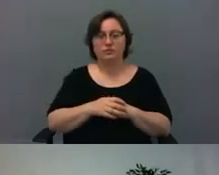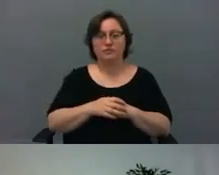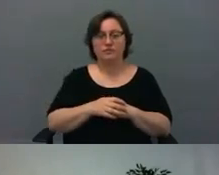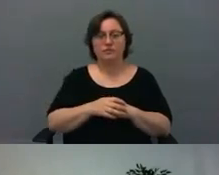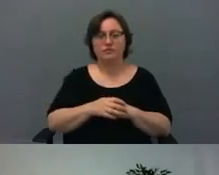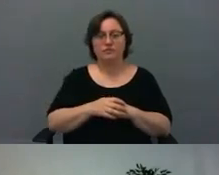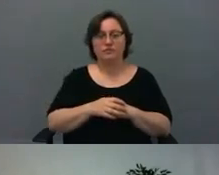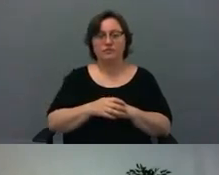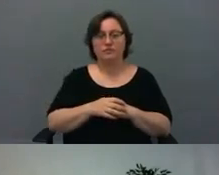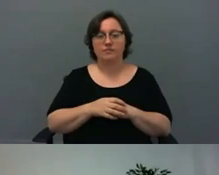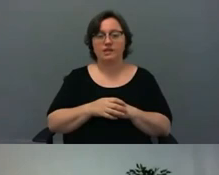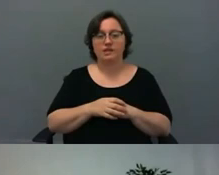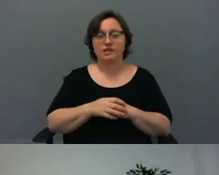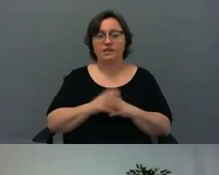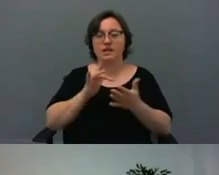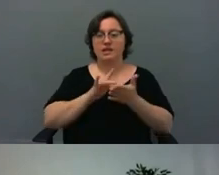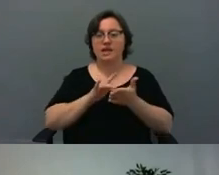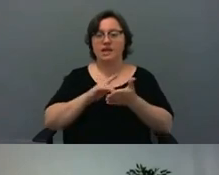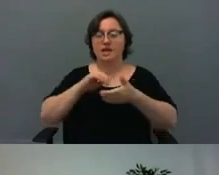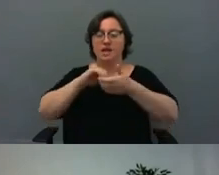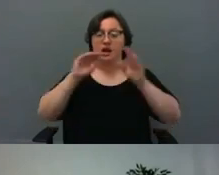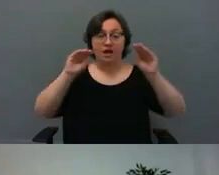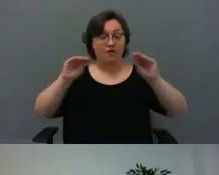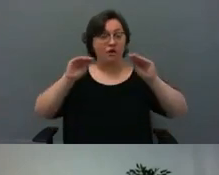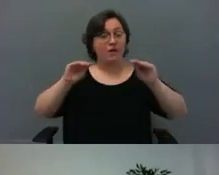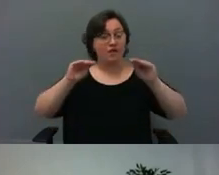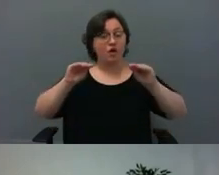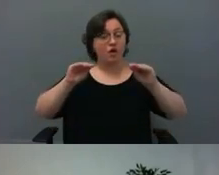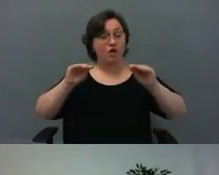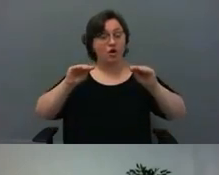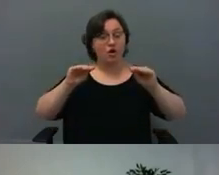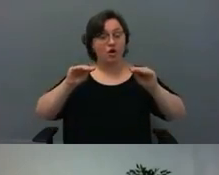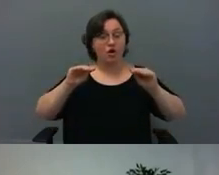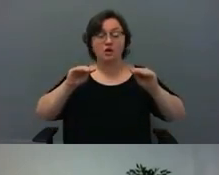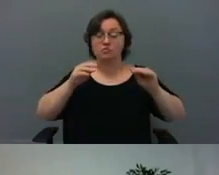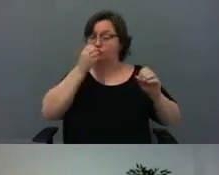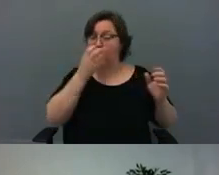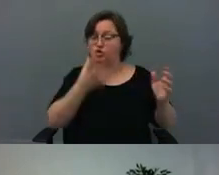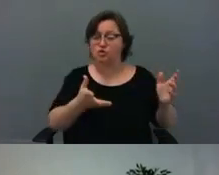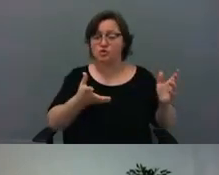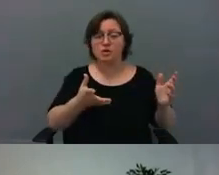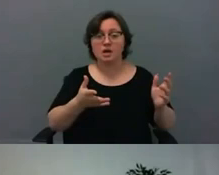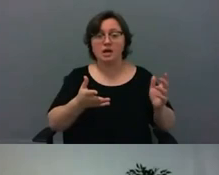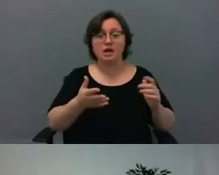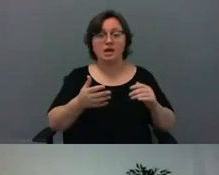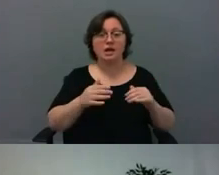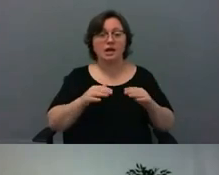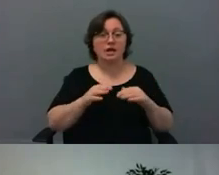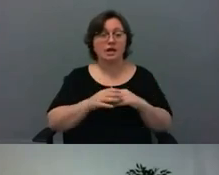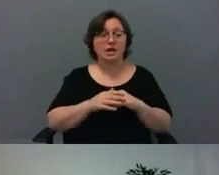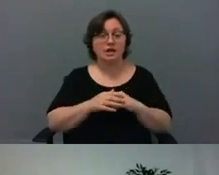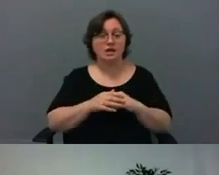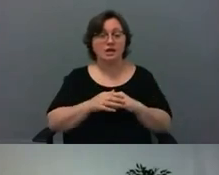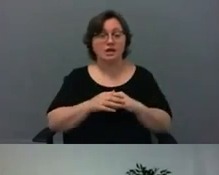la formación está muy bien, pero yo creo que la